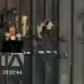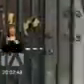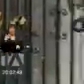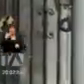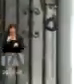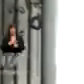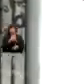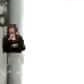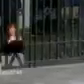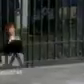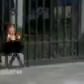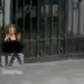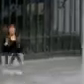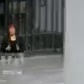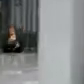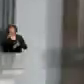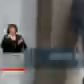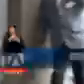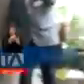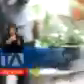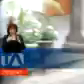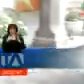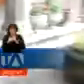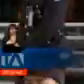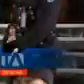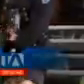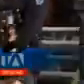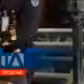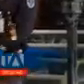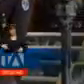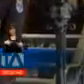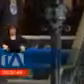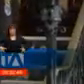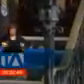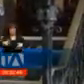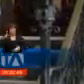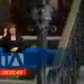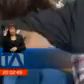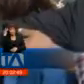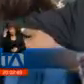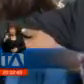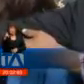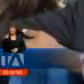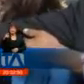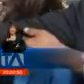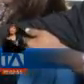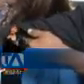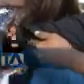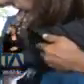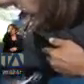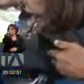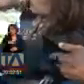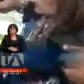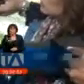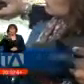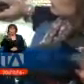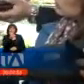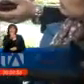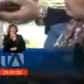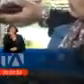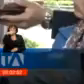de los prefectos que llegaron al Palacio de Gobierno con una preocupación: el pago de las deudas. 350 millones de